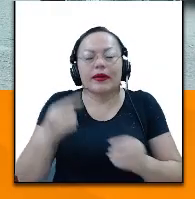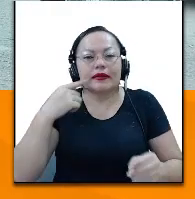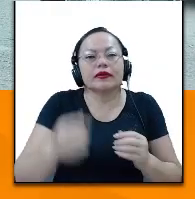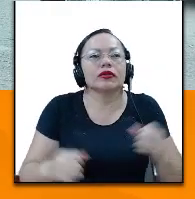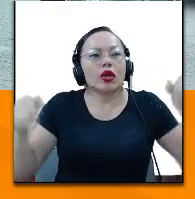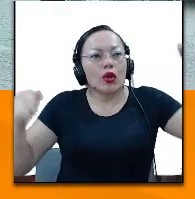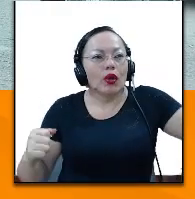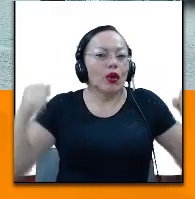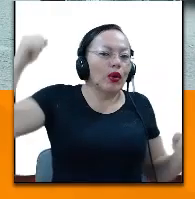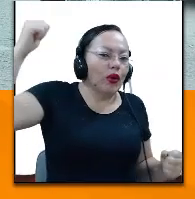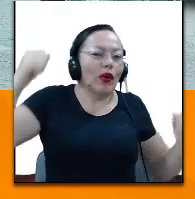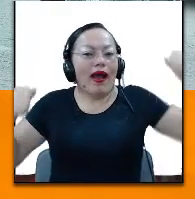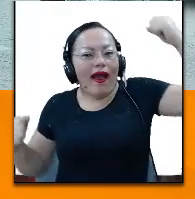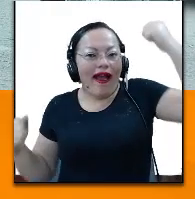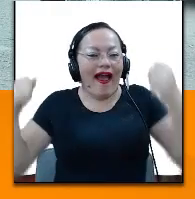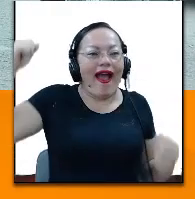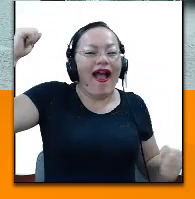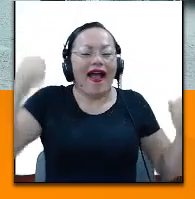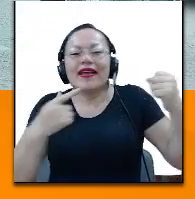es importante,